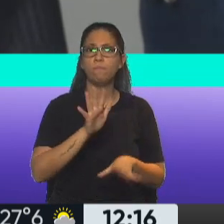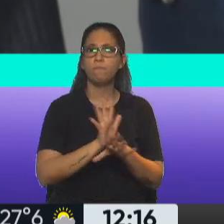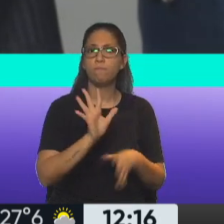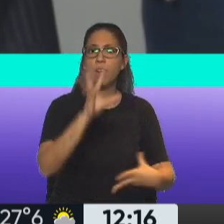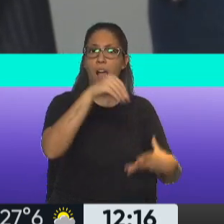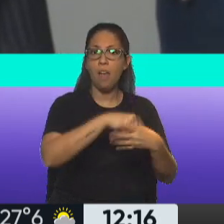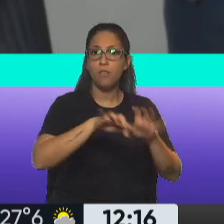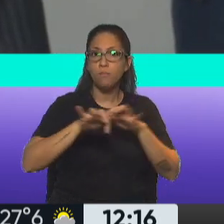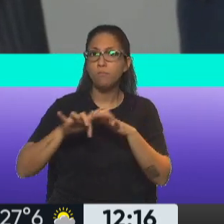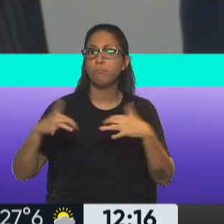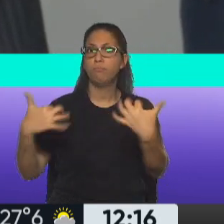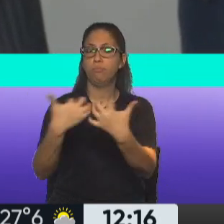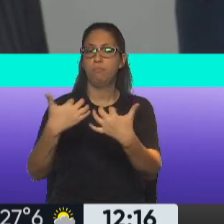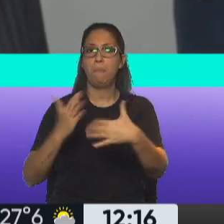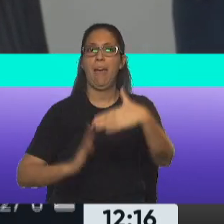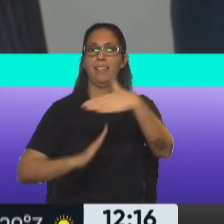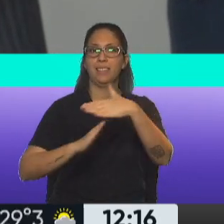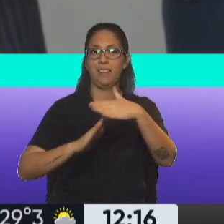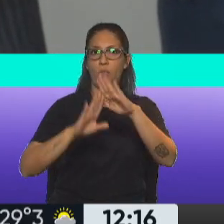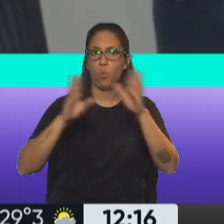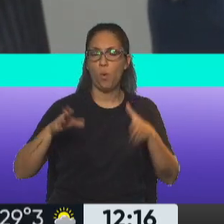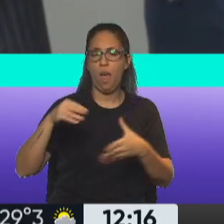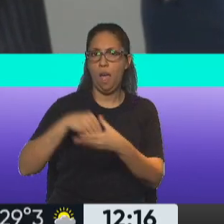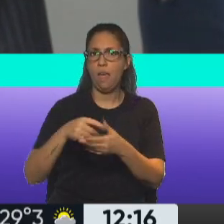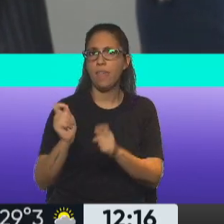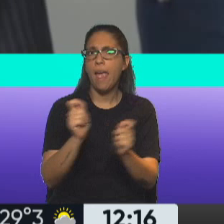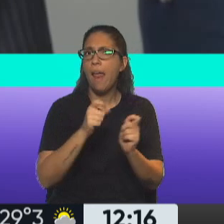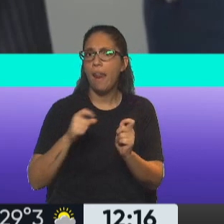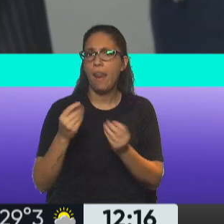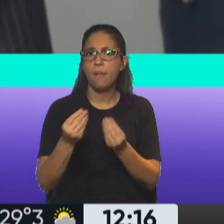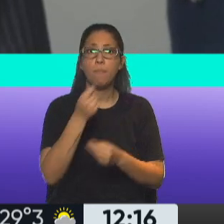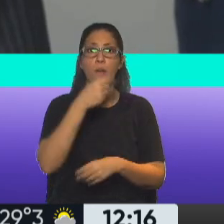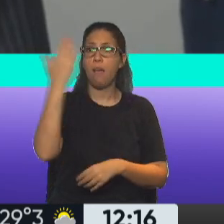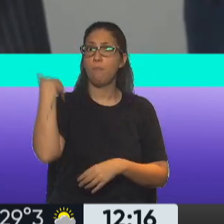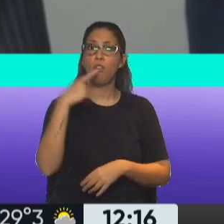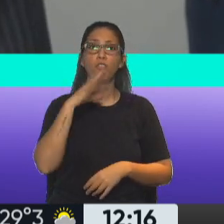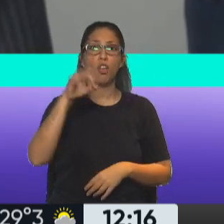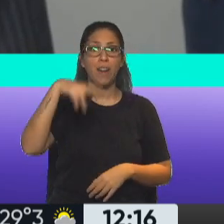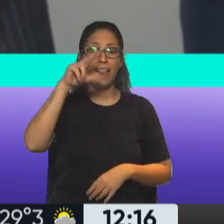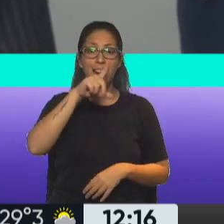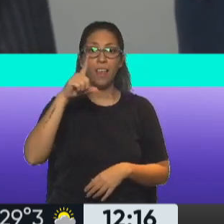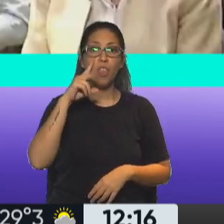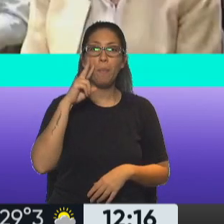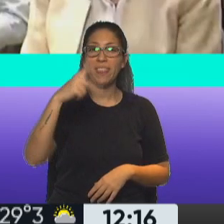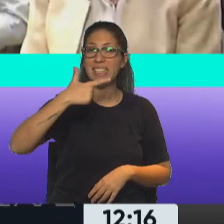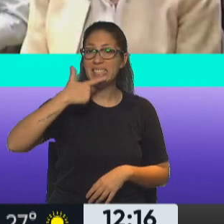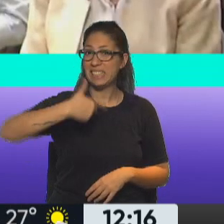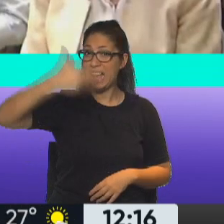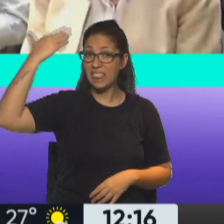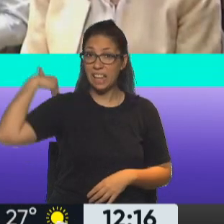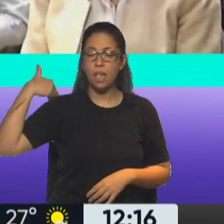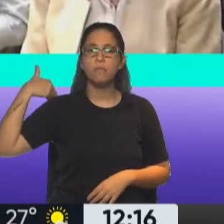composición del Consejo de la Magistratura. Recuerden ustedes el caso de Tonelli en el 2017, donde